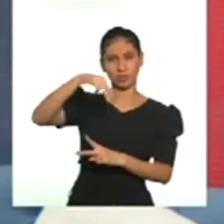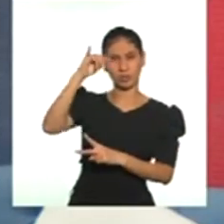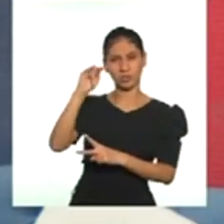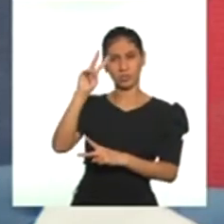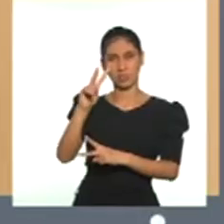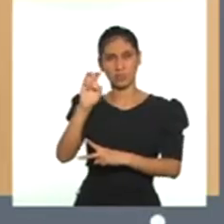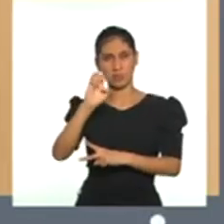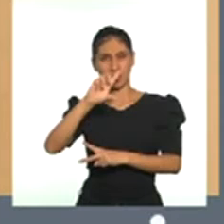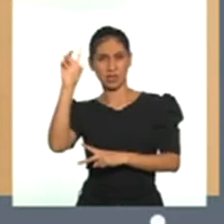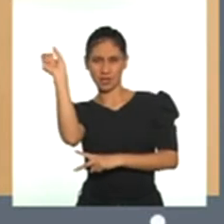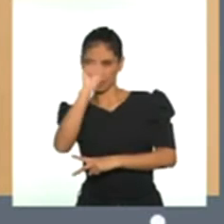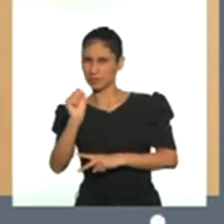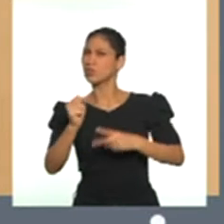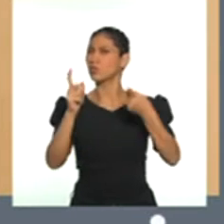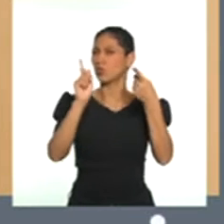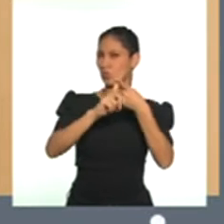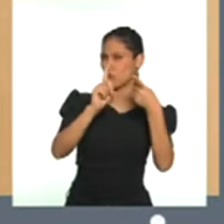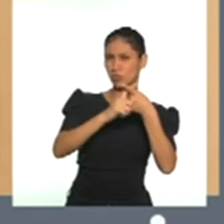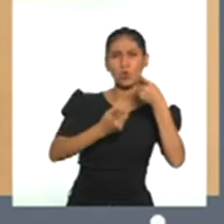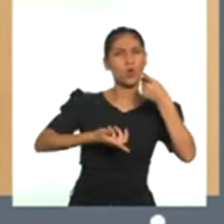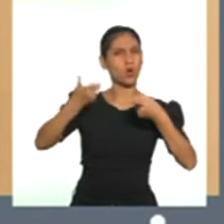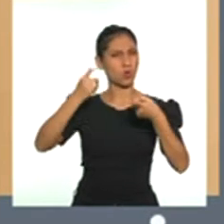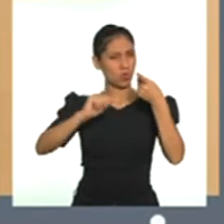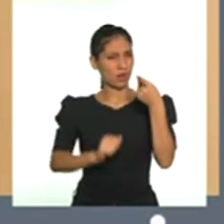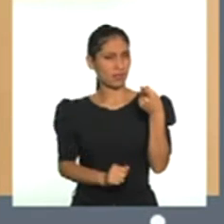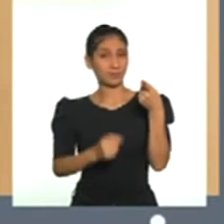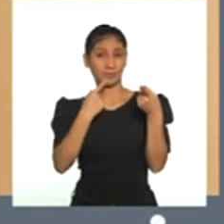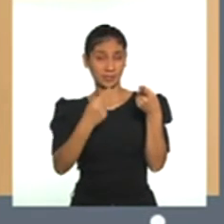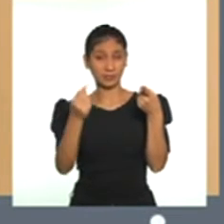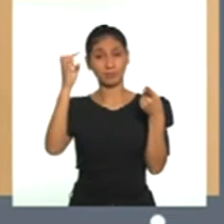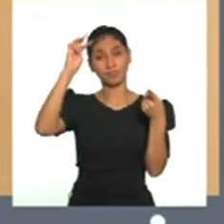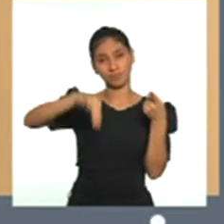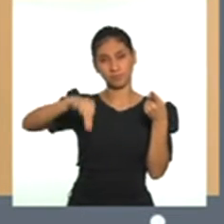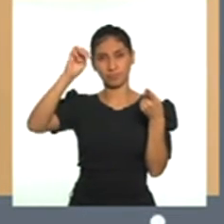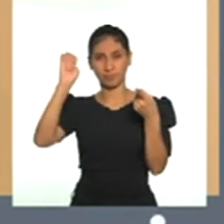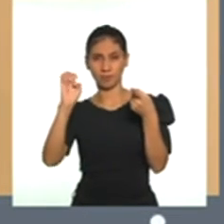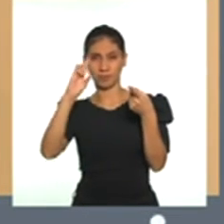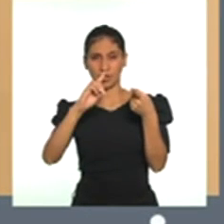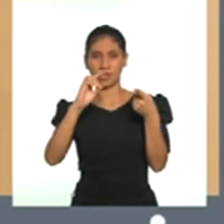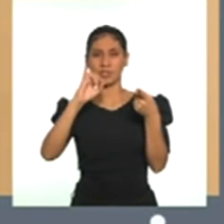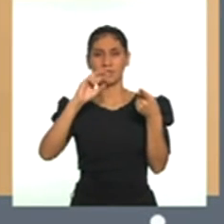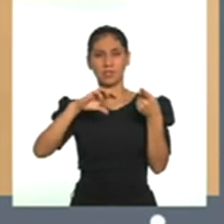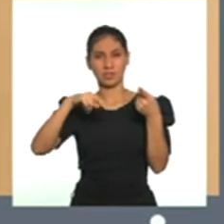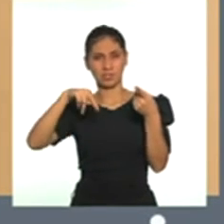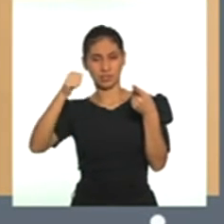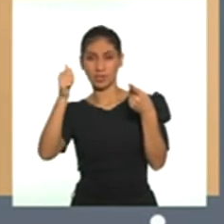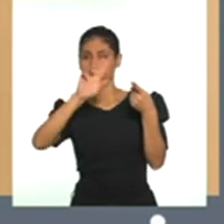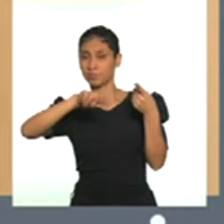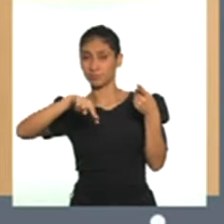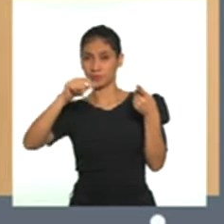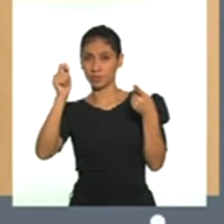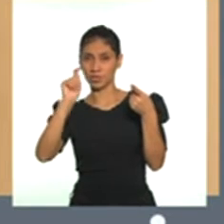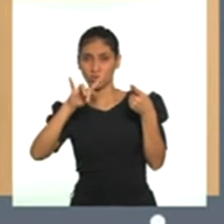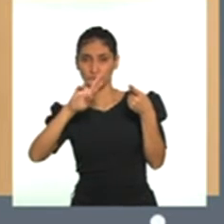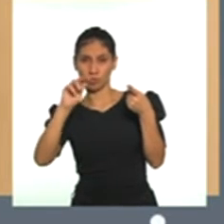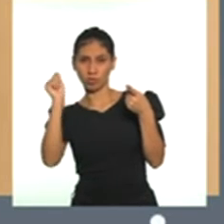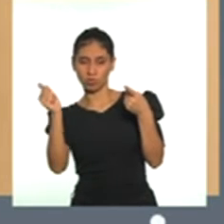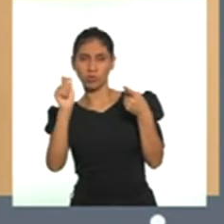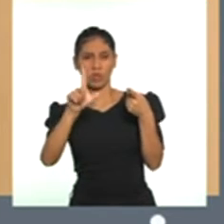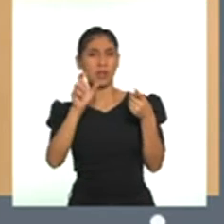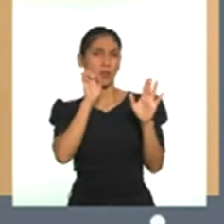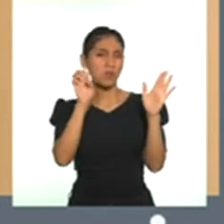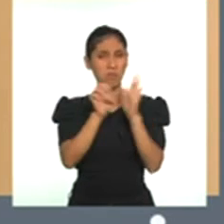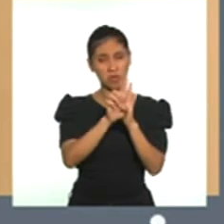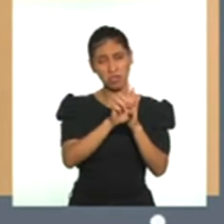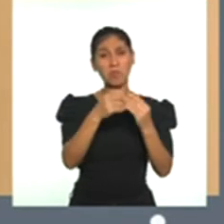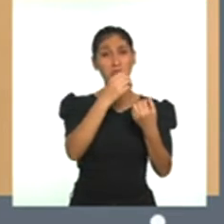que mencionas? Un nivel real al que denominamos medicina natural y que comprende la utilización de recursos curativos naturales,